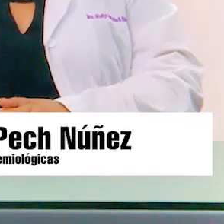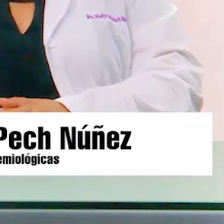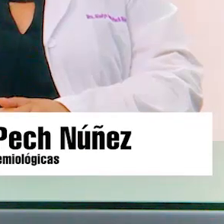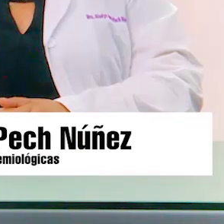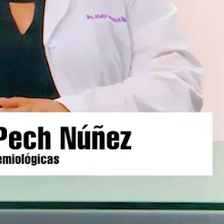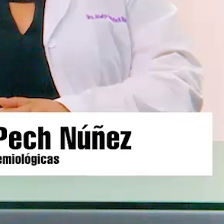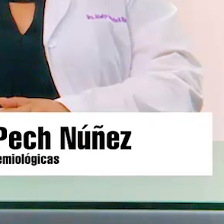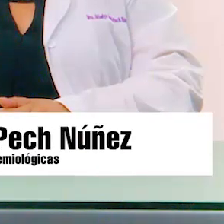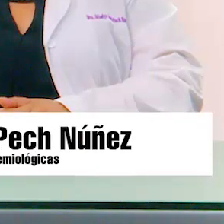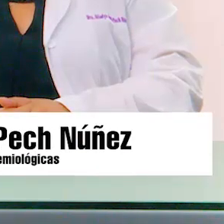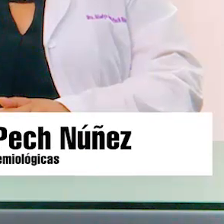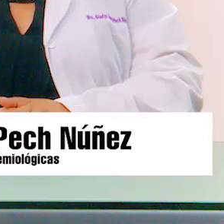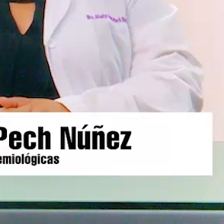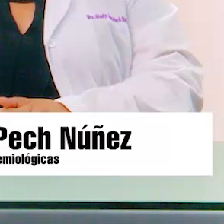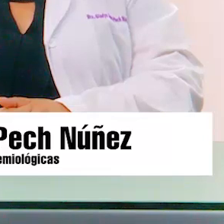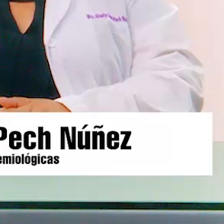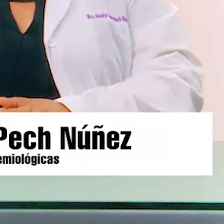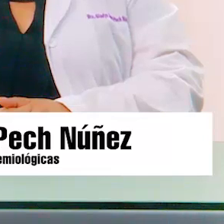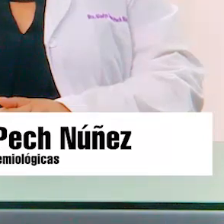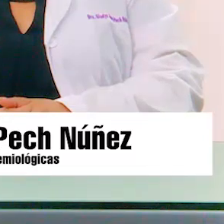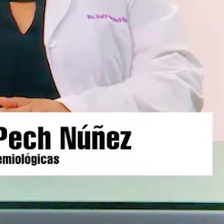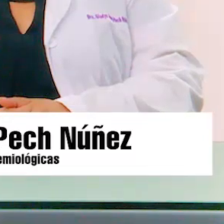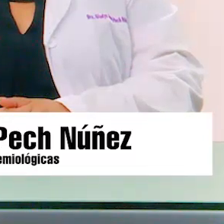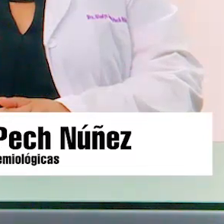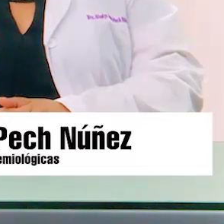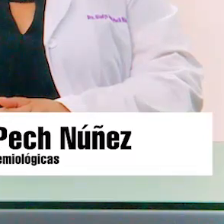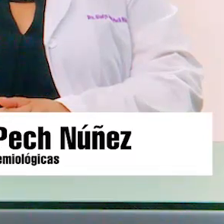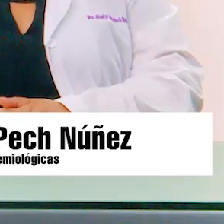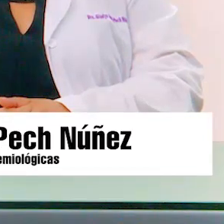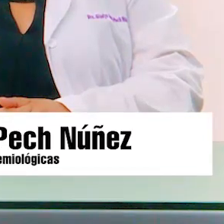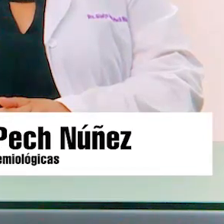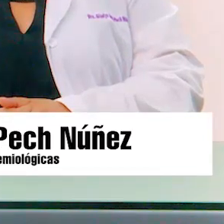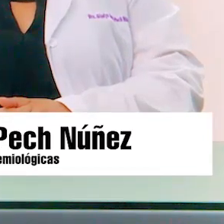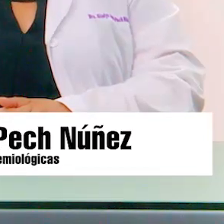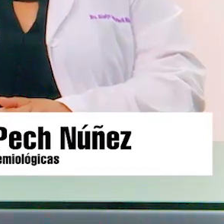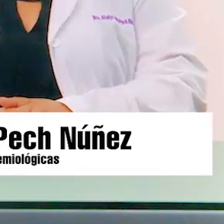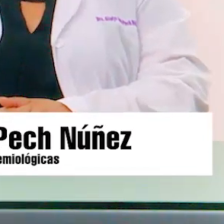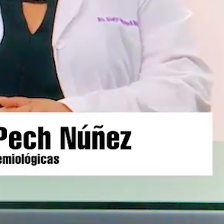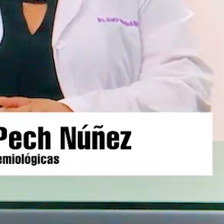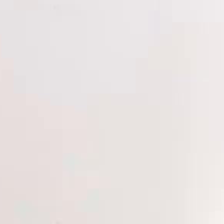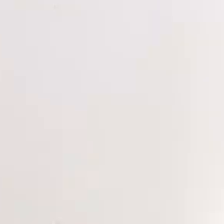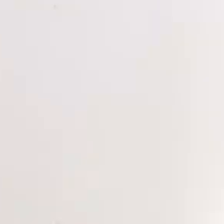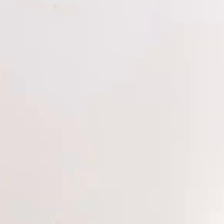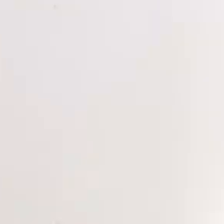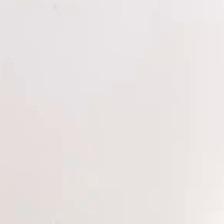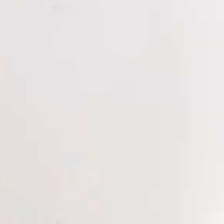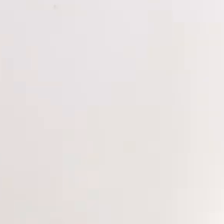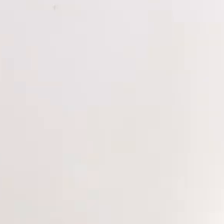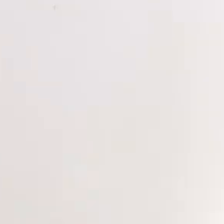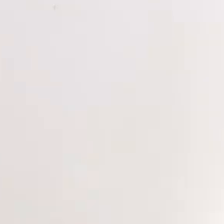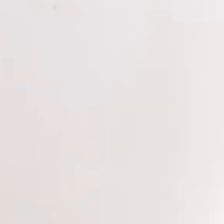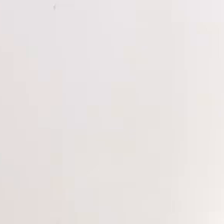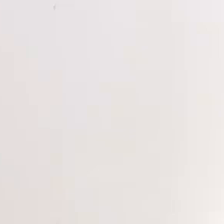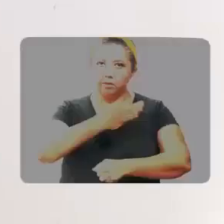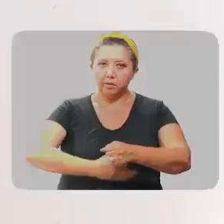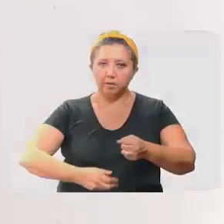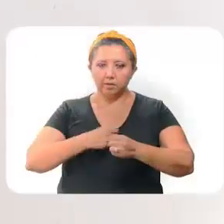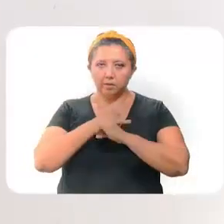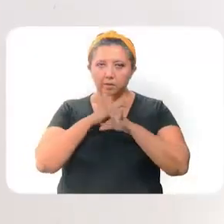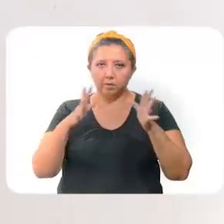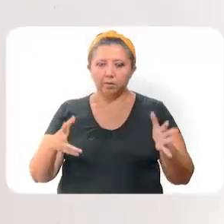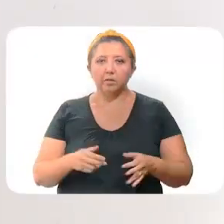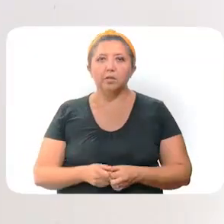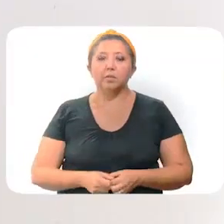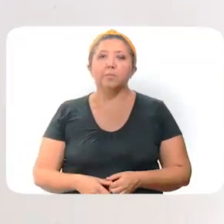Buenas tardes. En este momento haremos el reporte diario relacionado con el COVID-19. Doctora Anaí, por favor. Gracias, doctor. Buenas tardes. Este es el